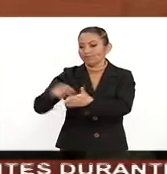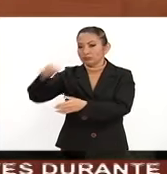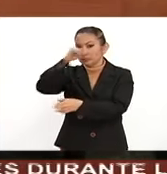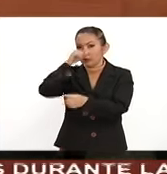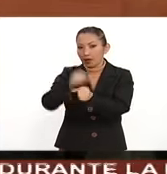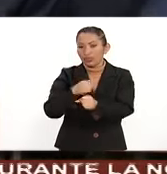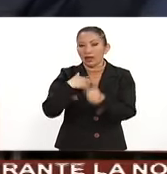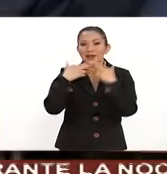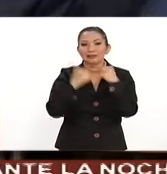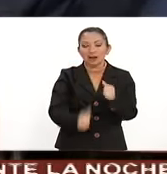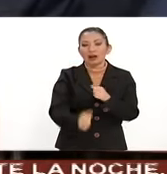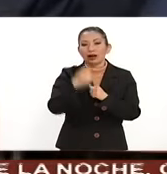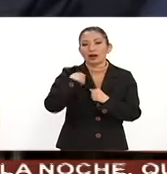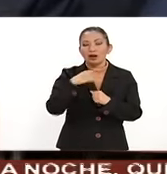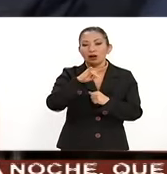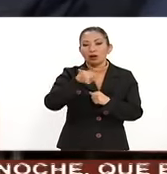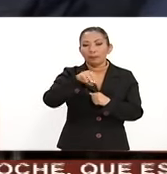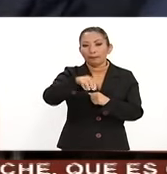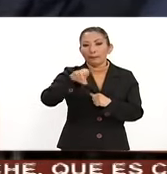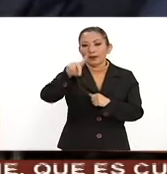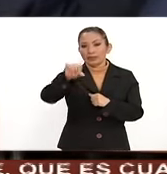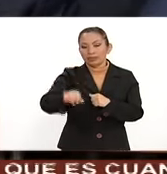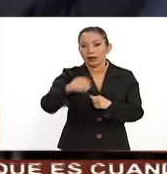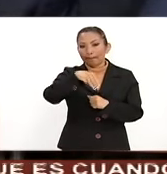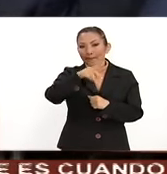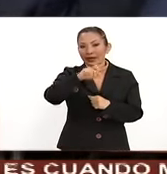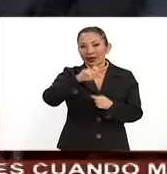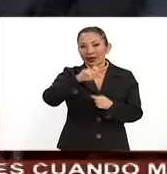el secretario de Hacienda, José Antonio Mir Curibreña, Miquel Arreola, director general